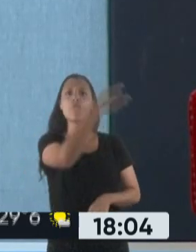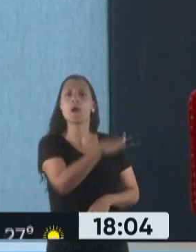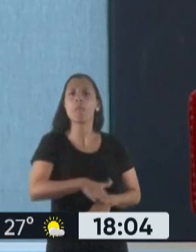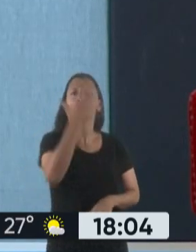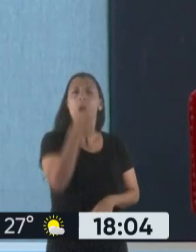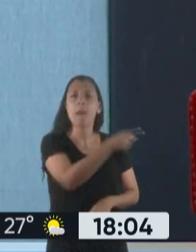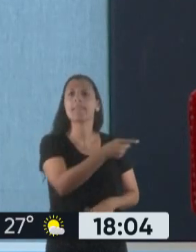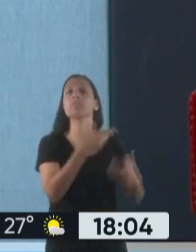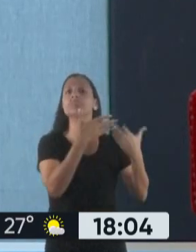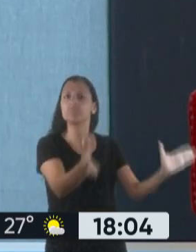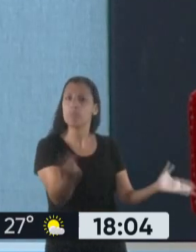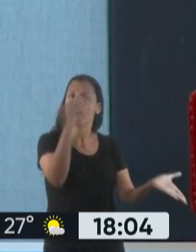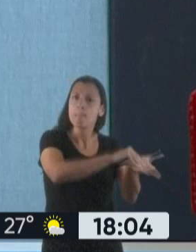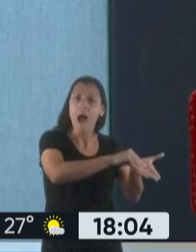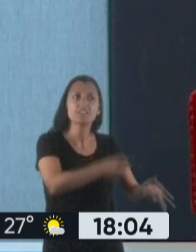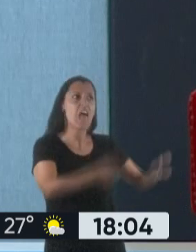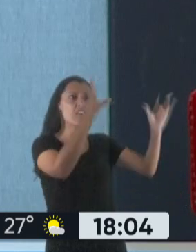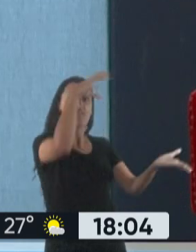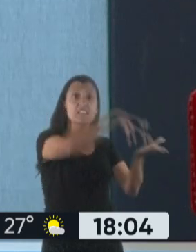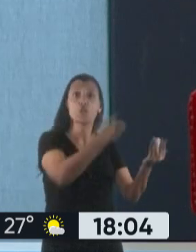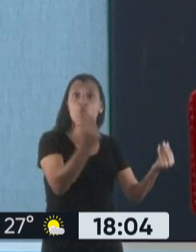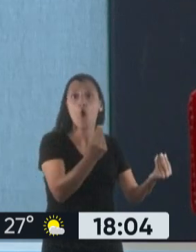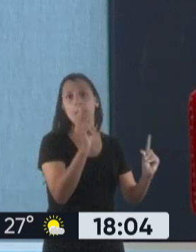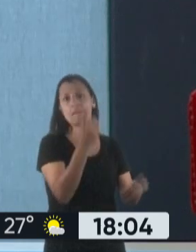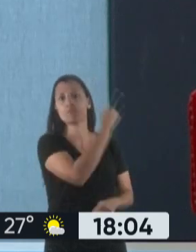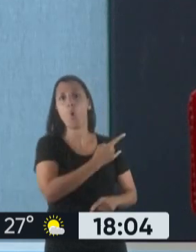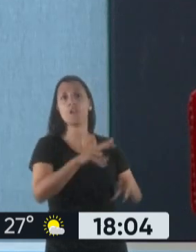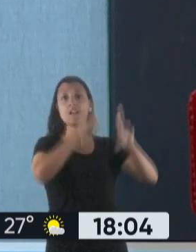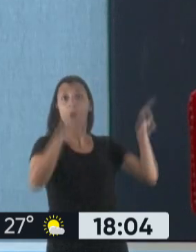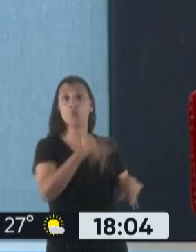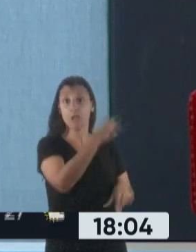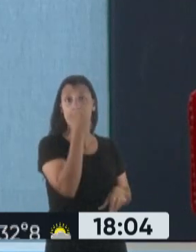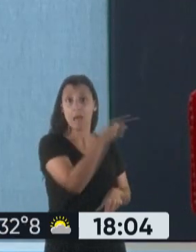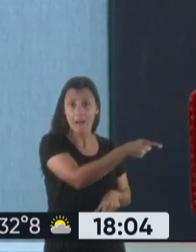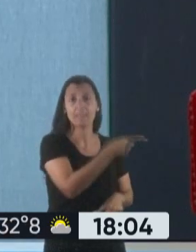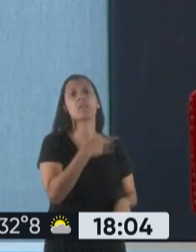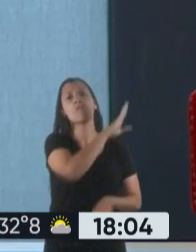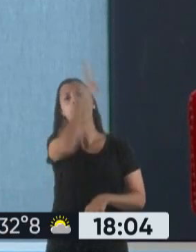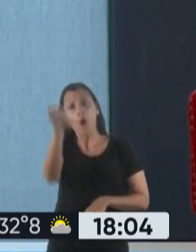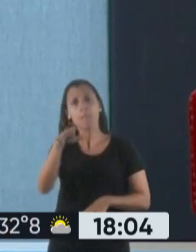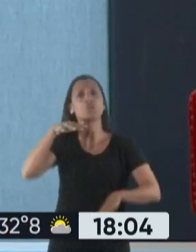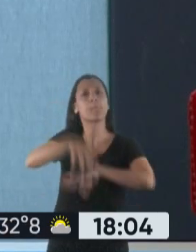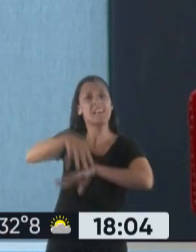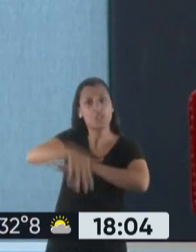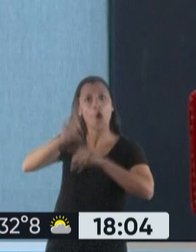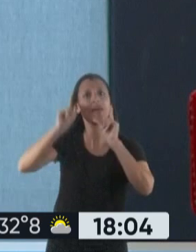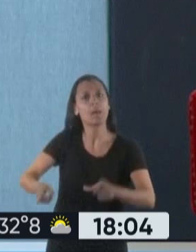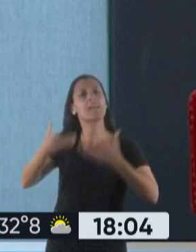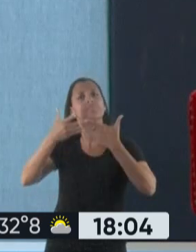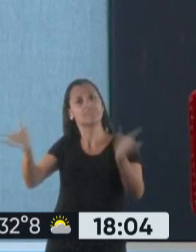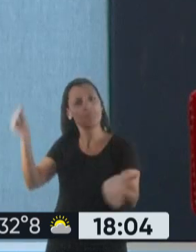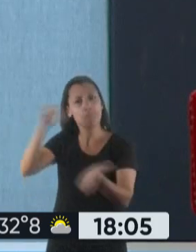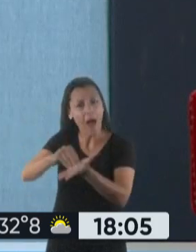e inauguramos otro edificio de la Universidad de San Martín. Fuimos a Misiones e inauguramos